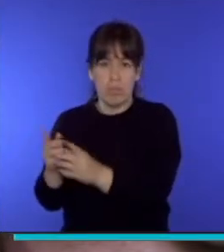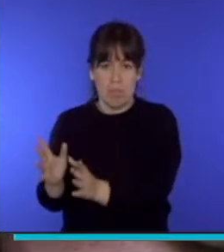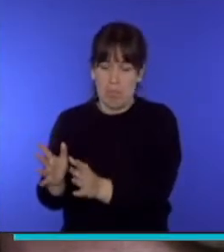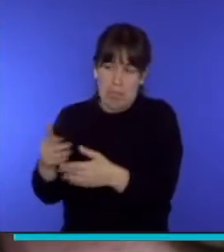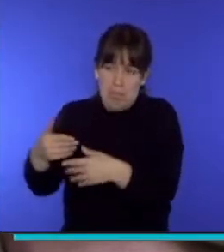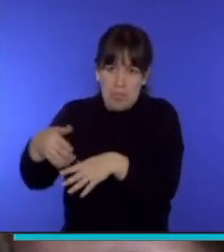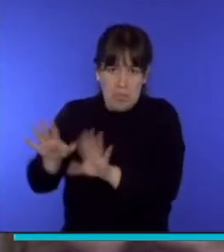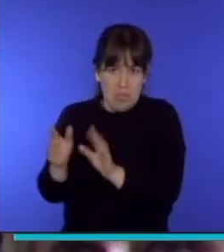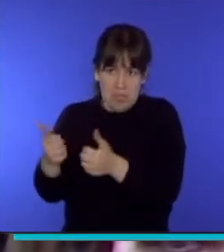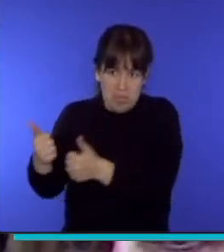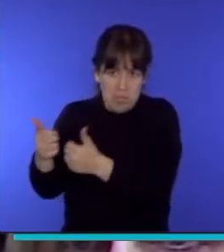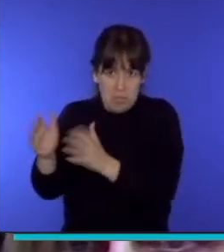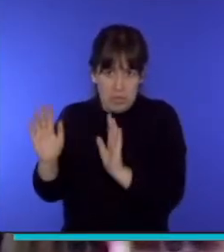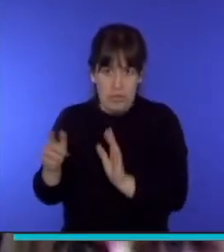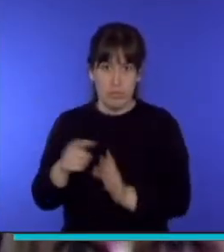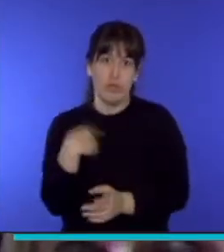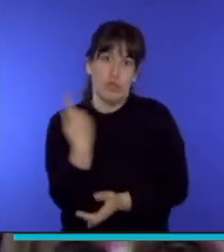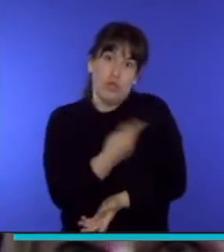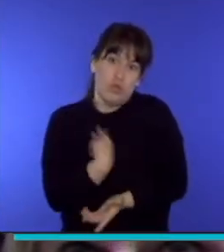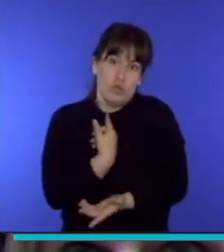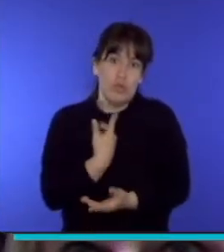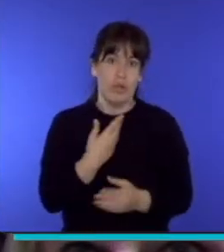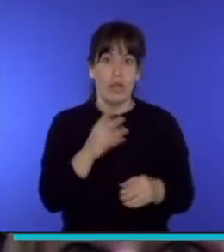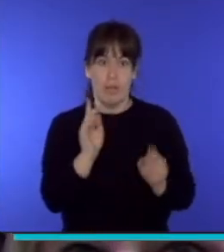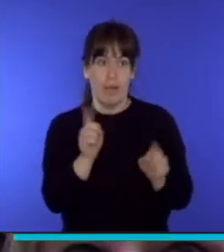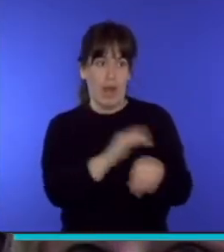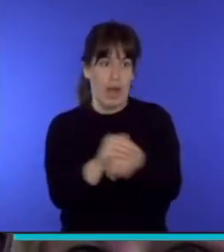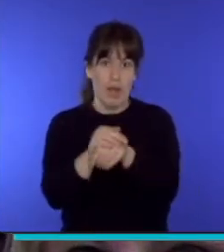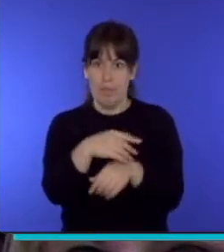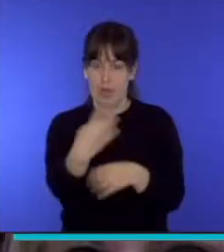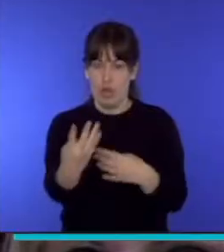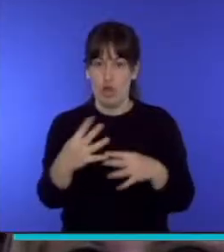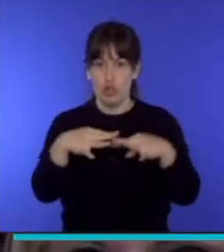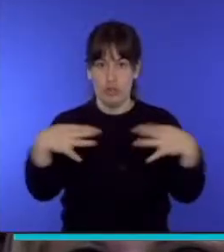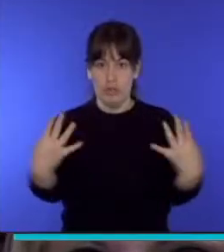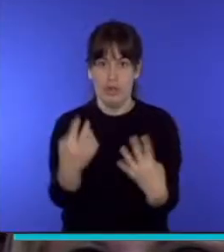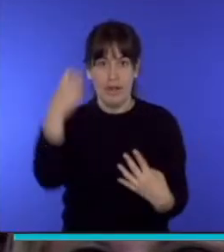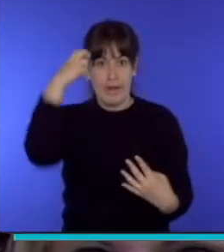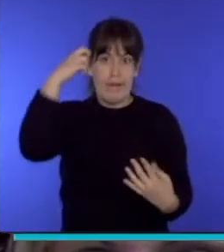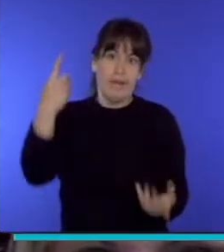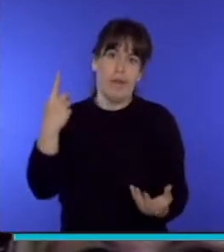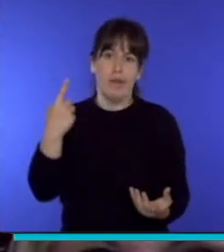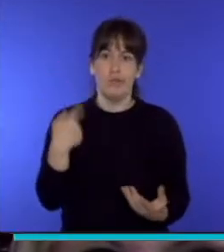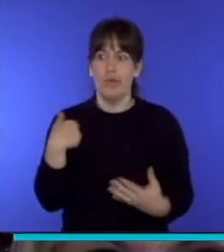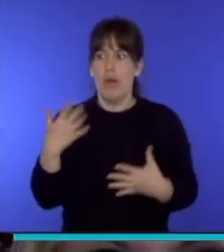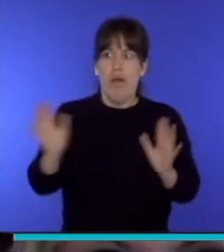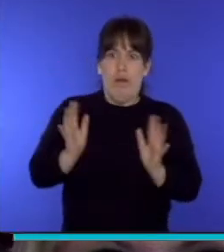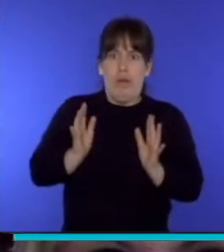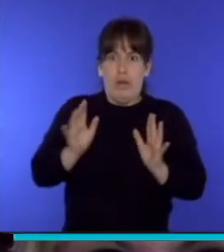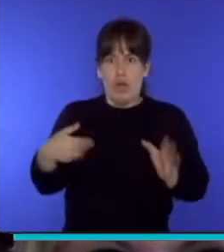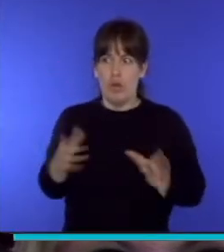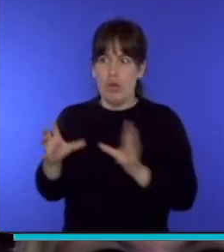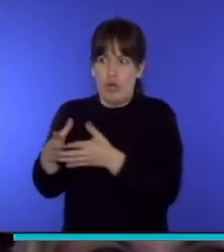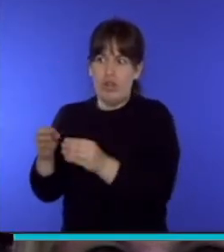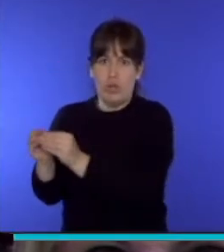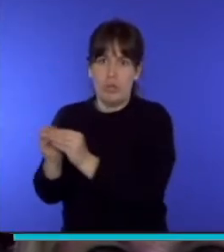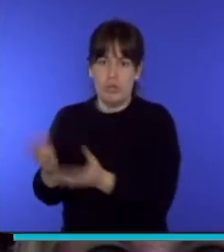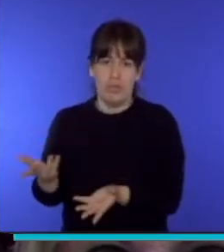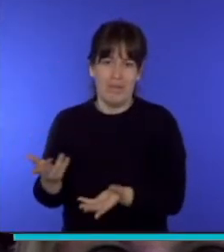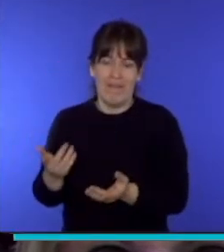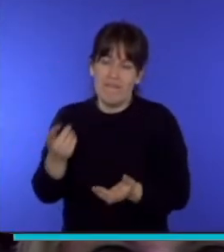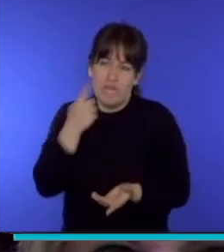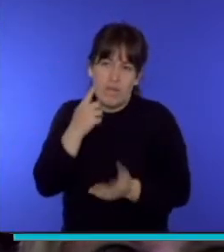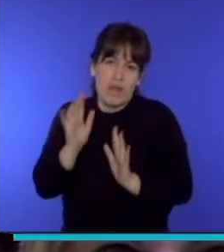legítimas, sobre todo nosotros, cuando ya están nuestros amigos también, los radicales no vamos a asustar de las internas, casi vivimos de